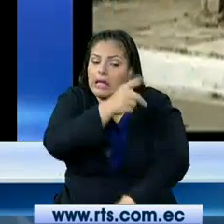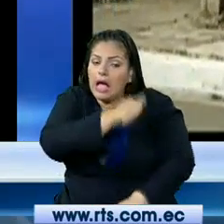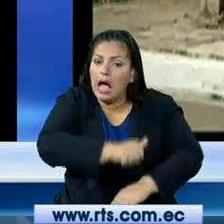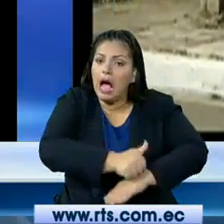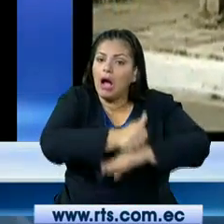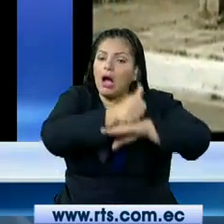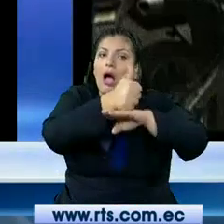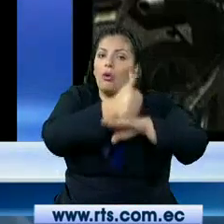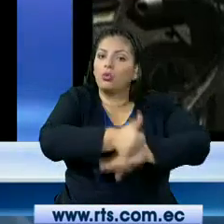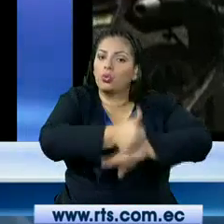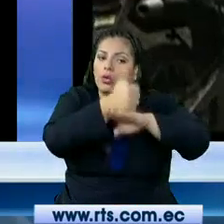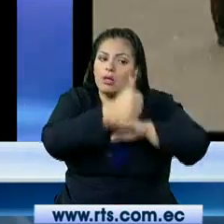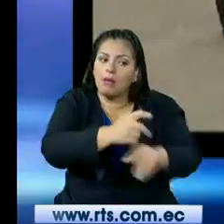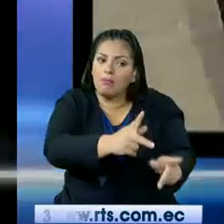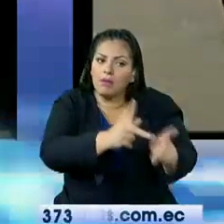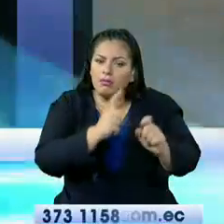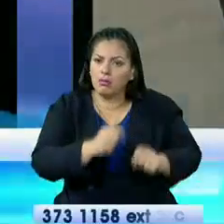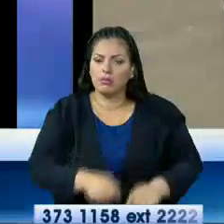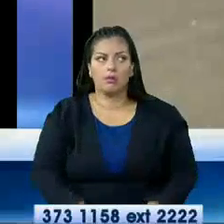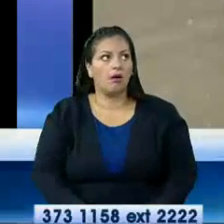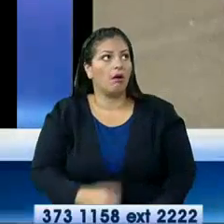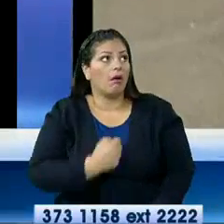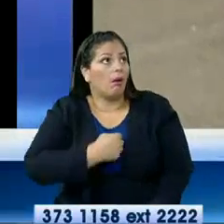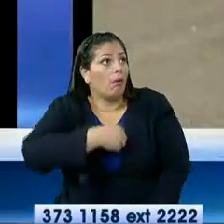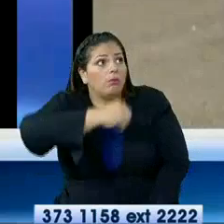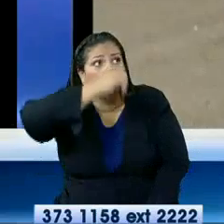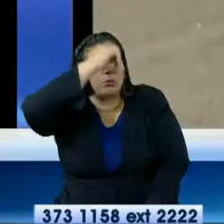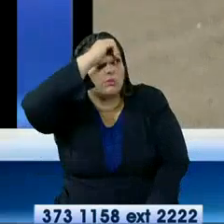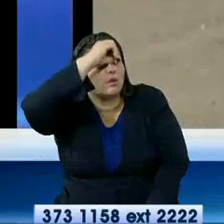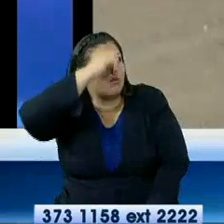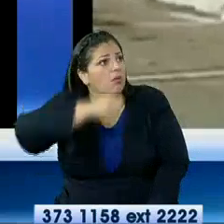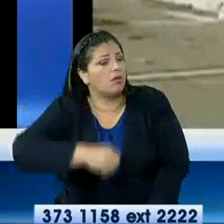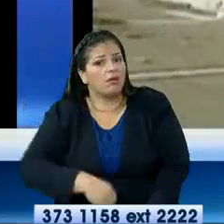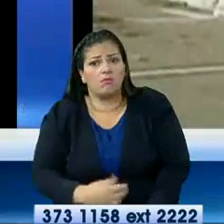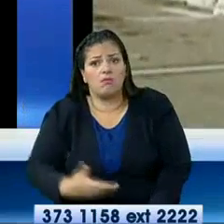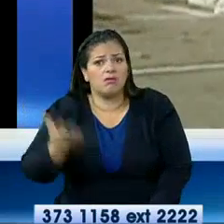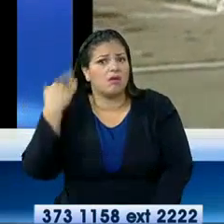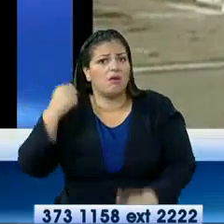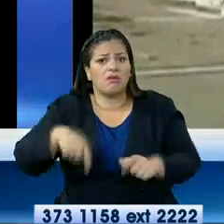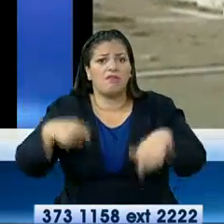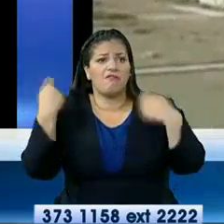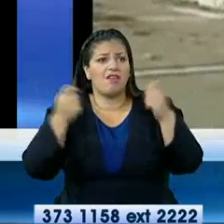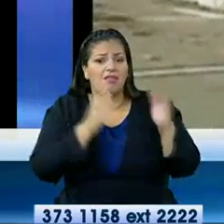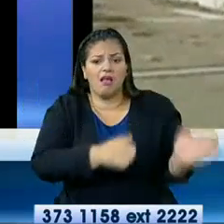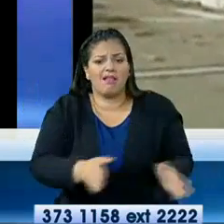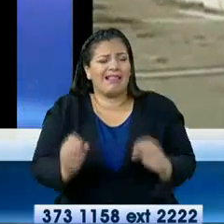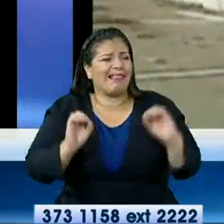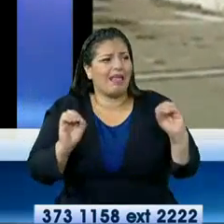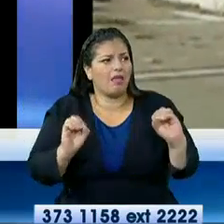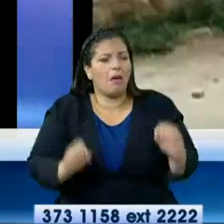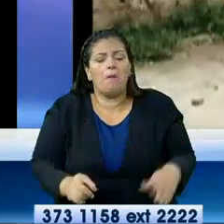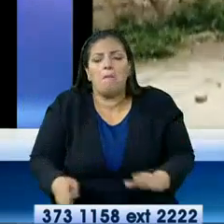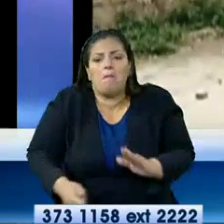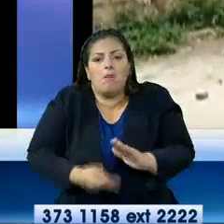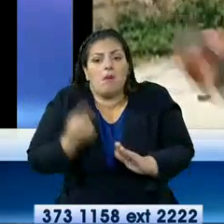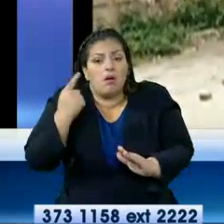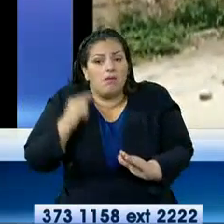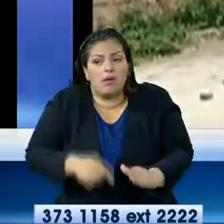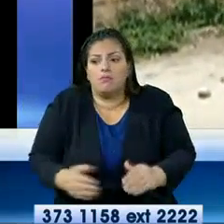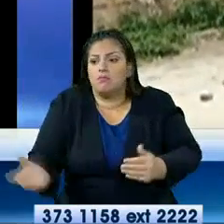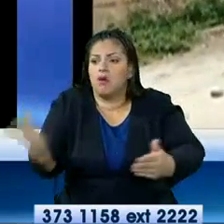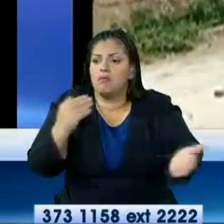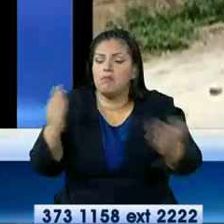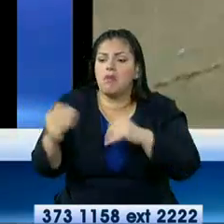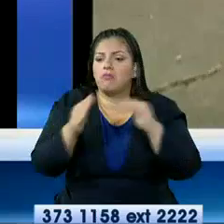que ya son más de 10 años o 10 años más o menos que no se hacía ninguna actividad y la gente se reunió para hacer esta actividad, pues